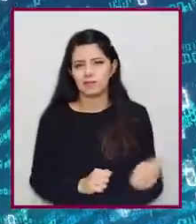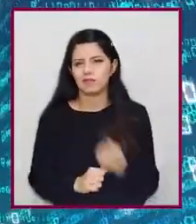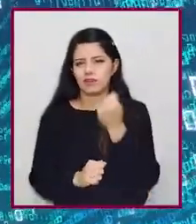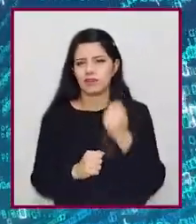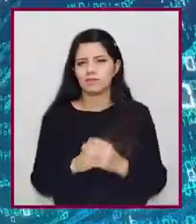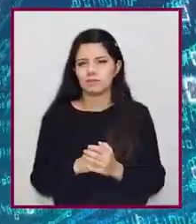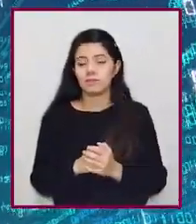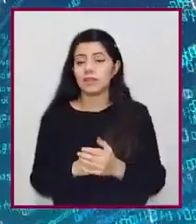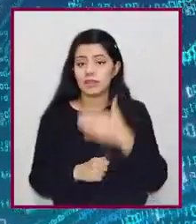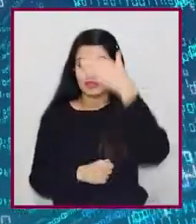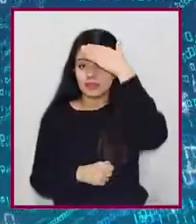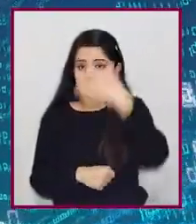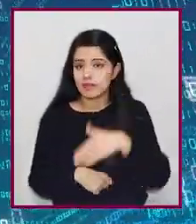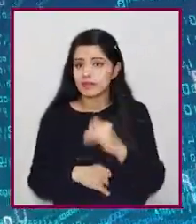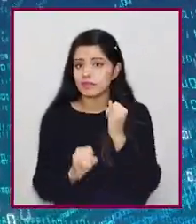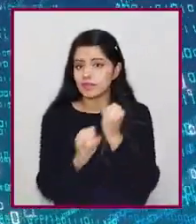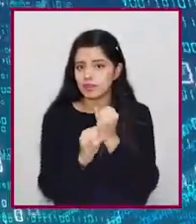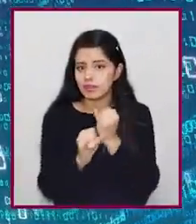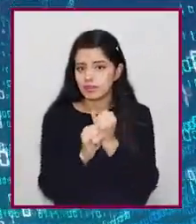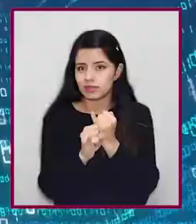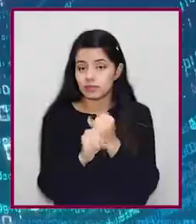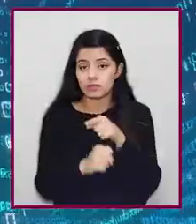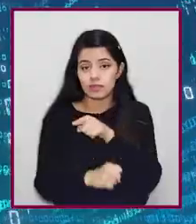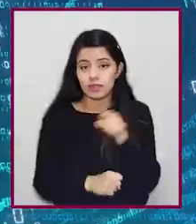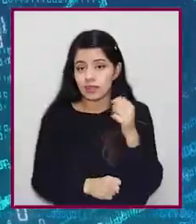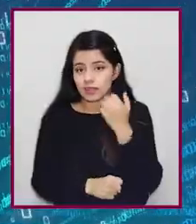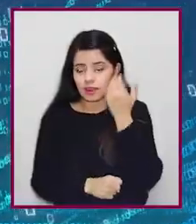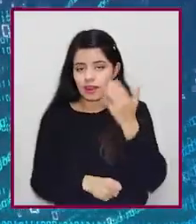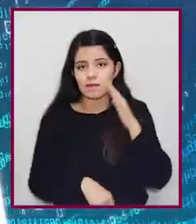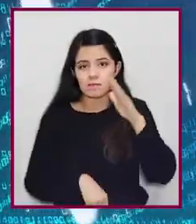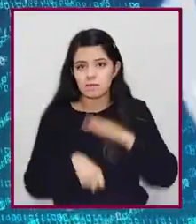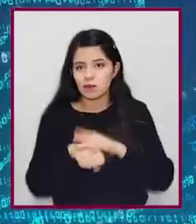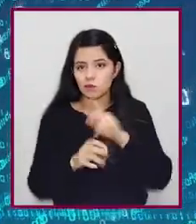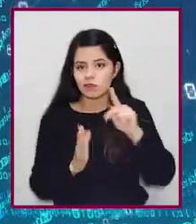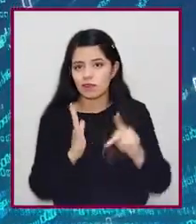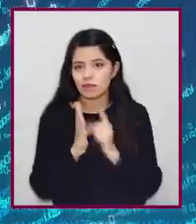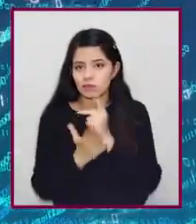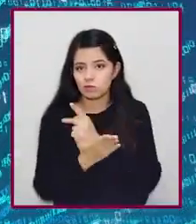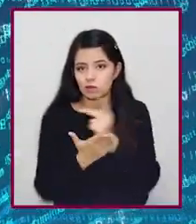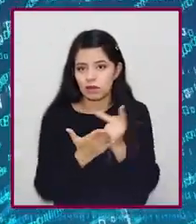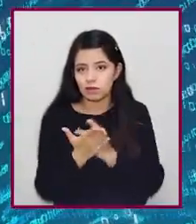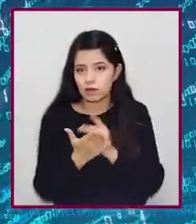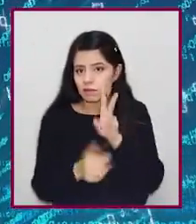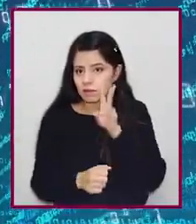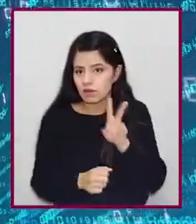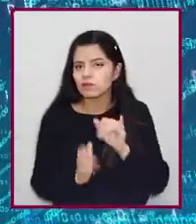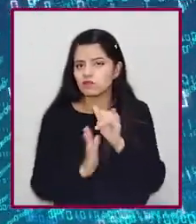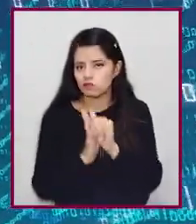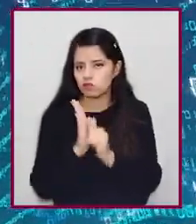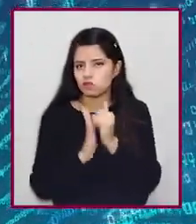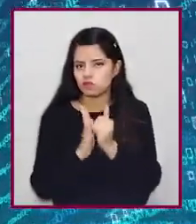Cotorreo de Saberes Digitales. Y si quieren volver a ver los programas, búsquenos en YouTube